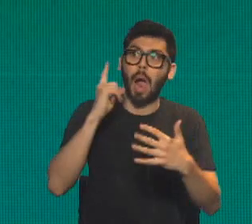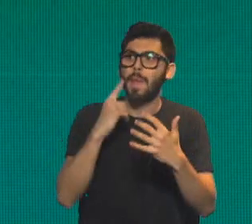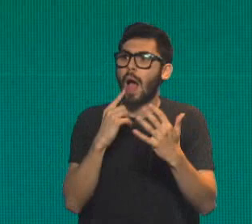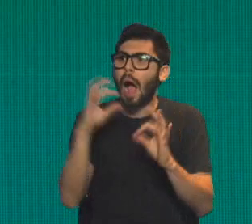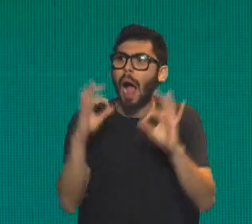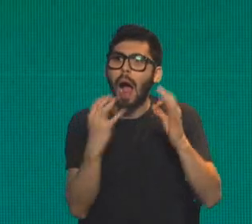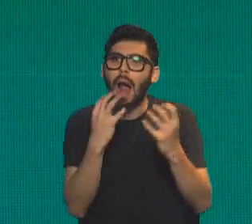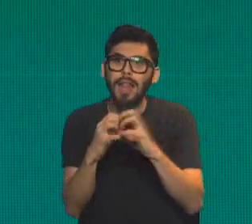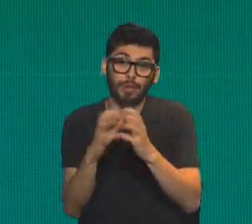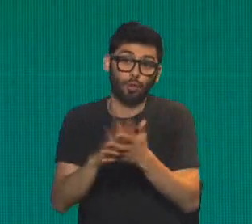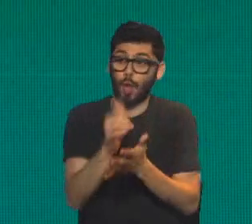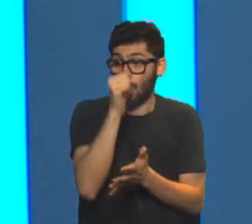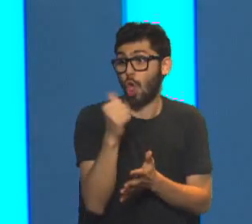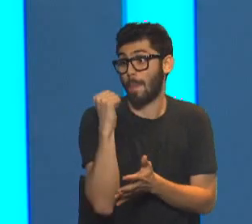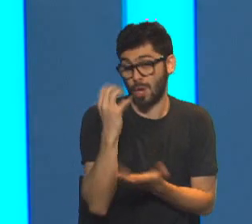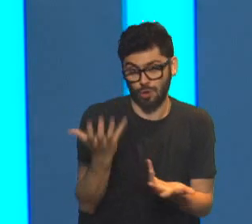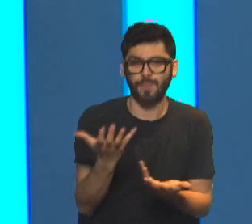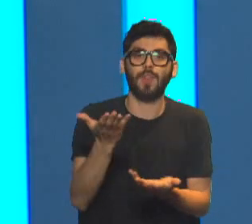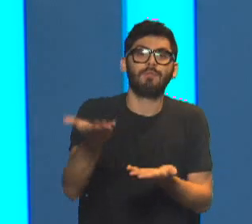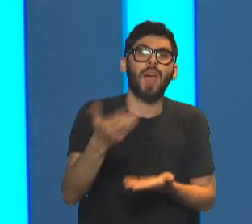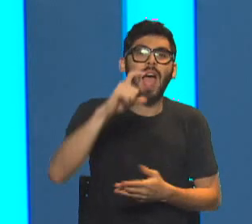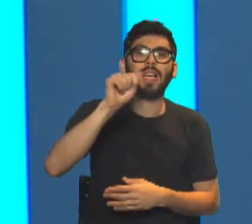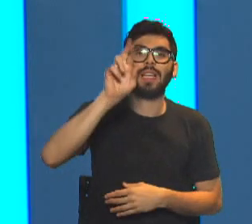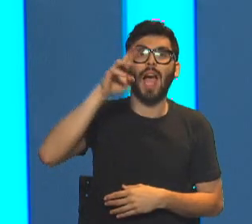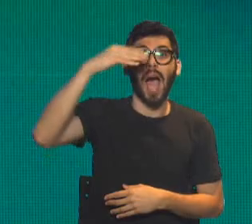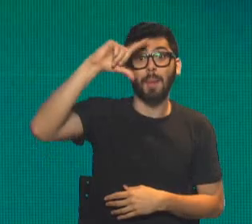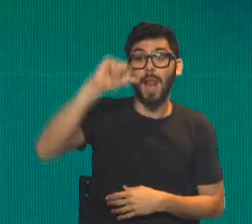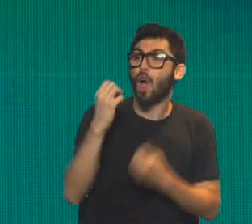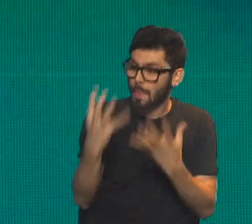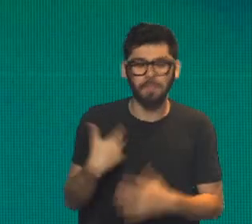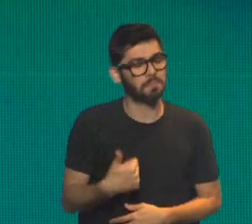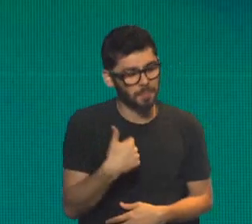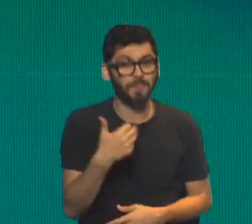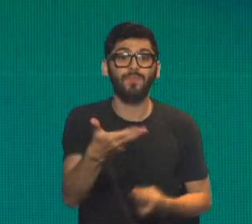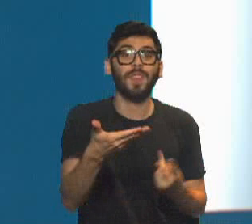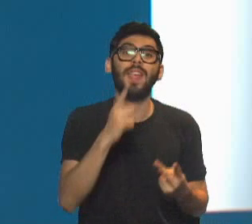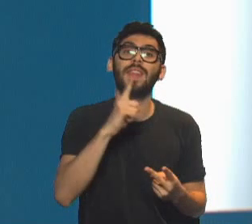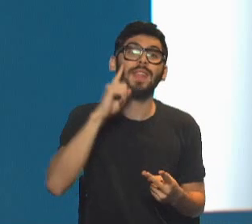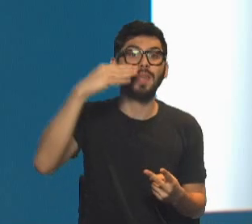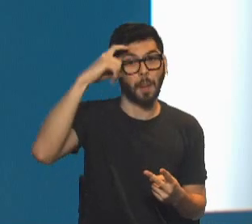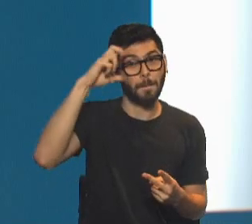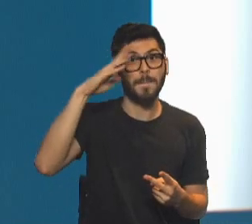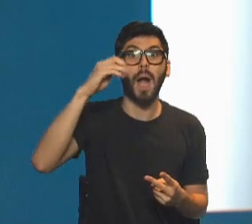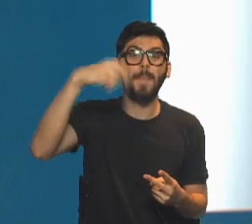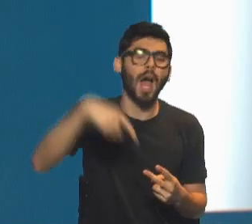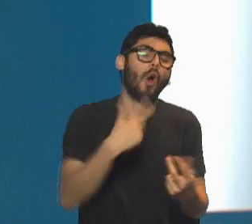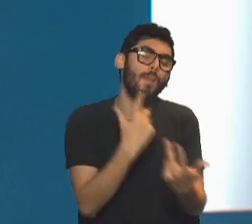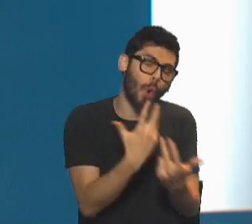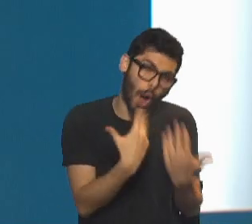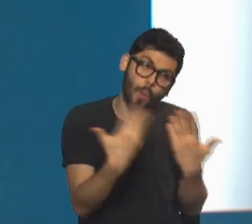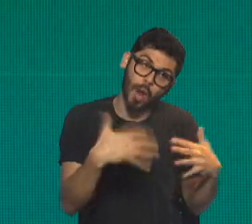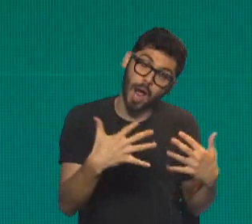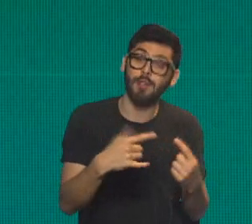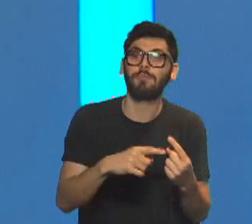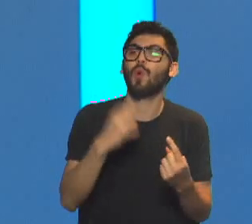la jornada del domingo. Carmela Bárbaro, bienvenida. ¿Cómo Gracias, estás? buenas noches, muy bien. Raúl Timerman, ya vamos a hablar con Raúl Timerman. Buenas noches.